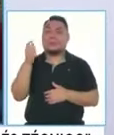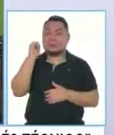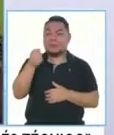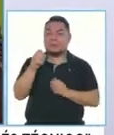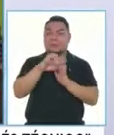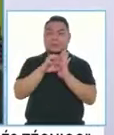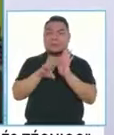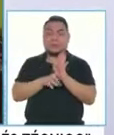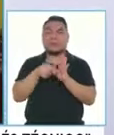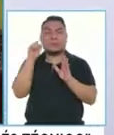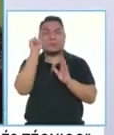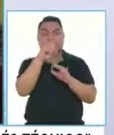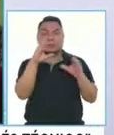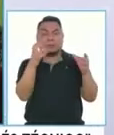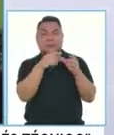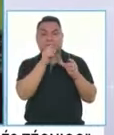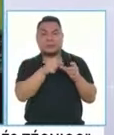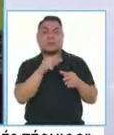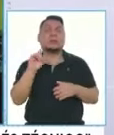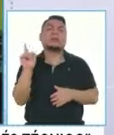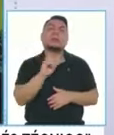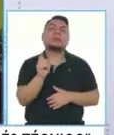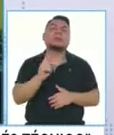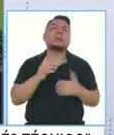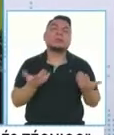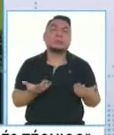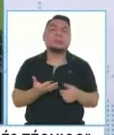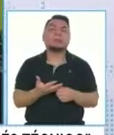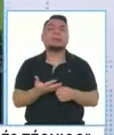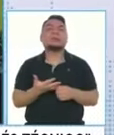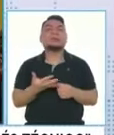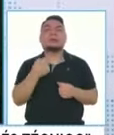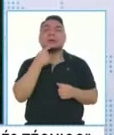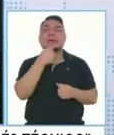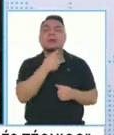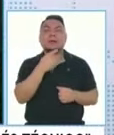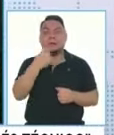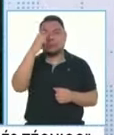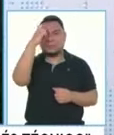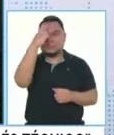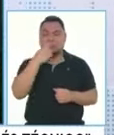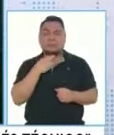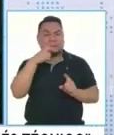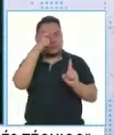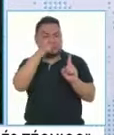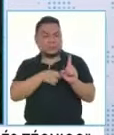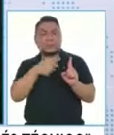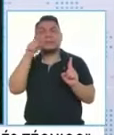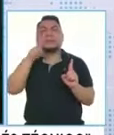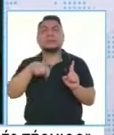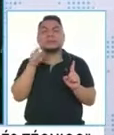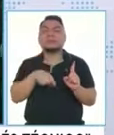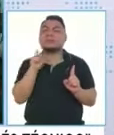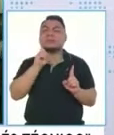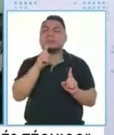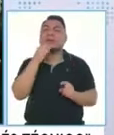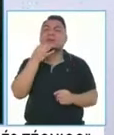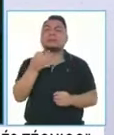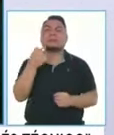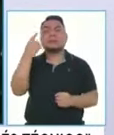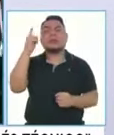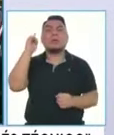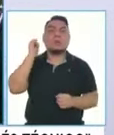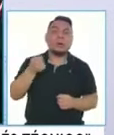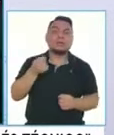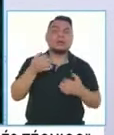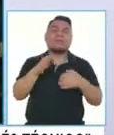magistrado del Tribunal Constitucional no es, en cuanto al perfil que se requiere, no es exactamente un juez ni